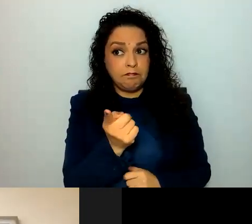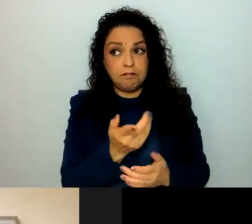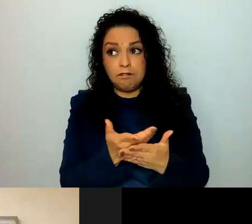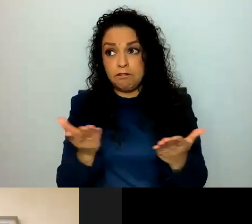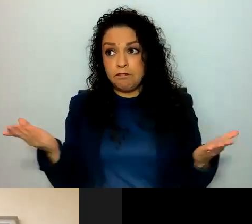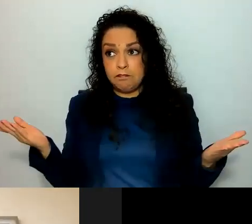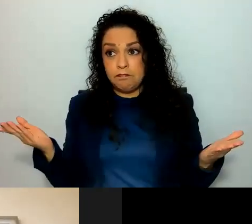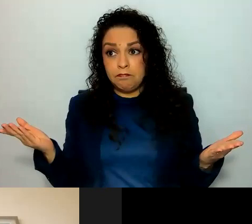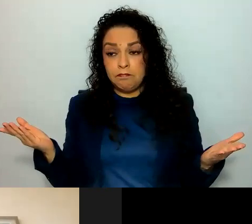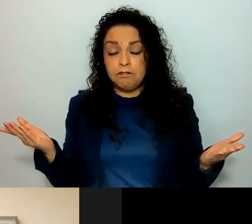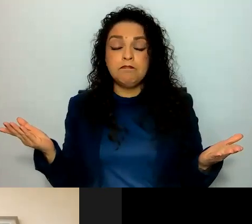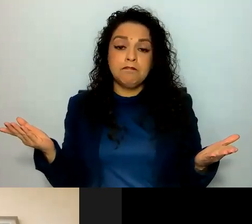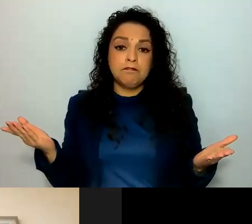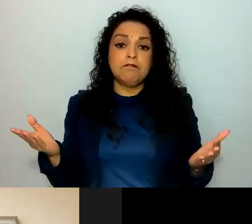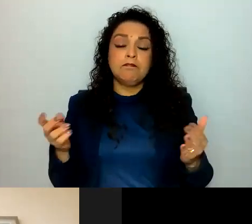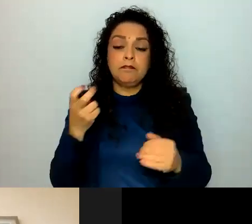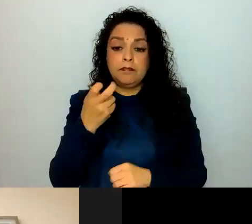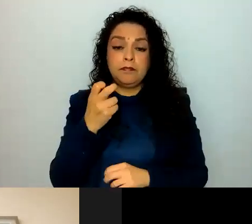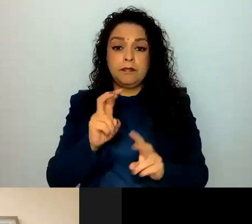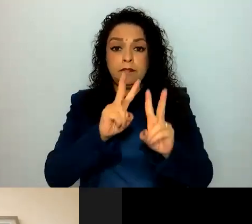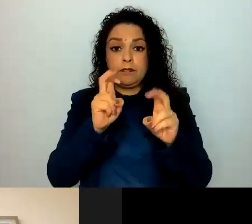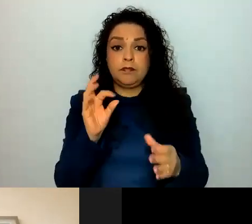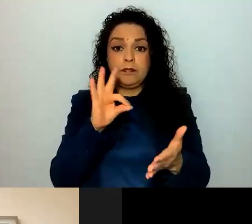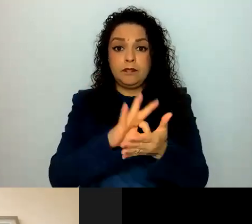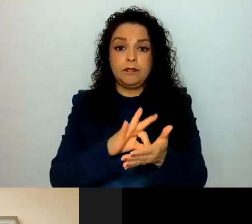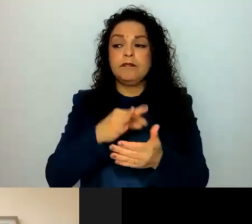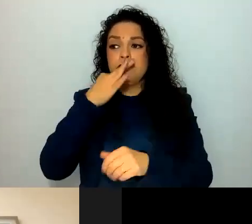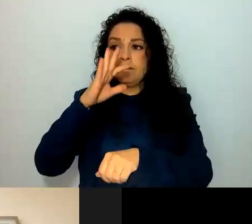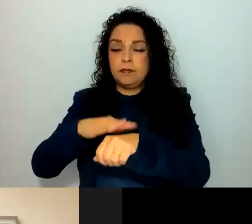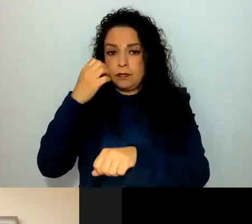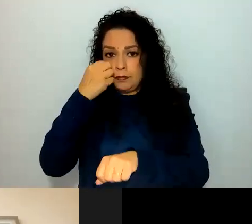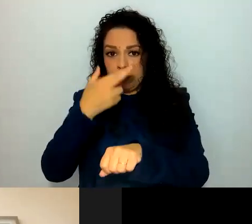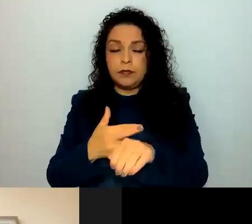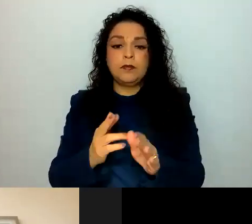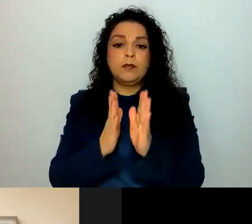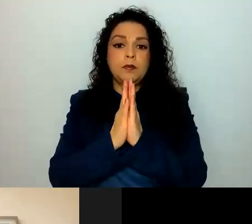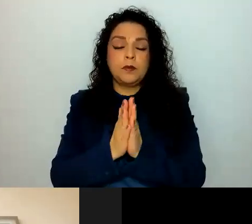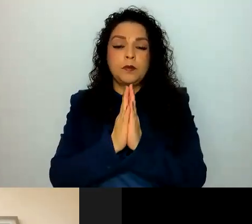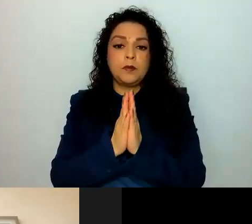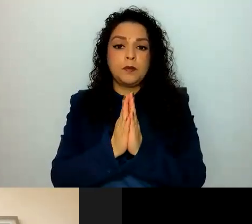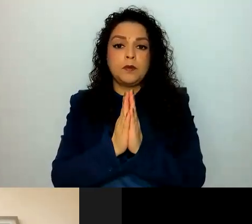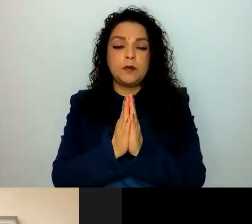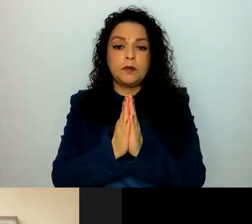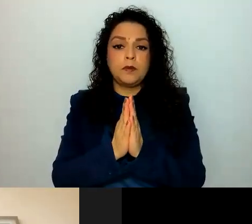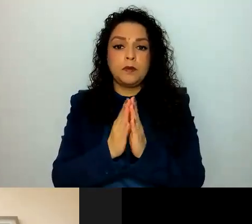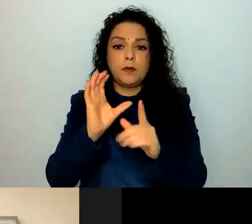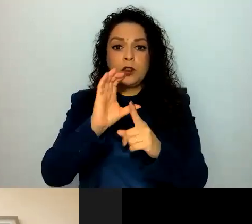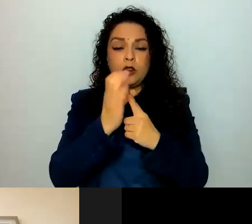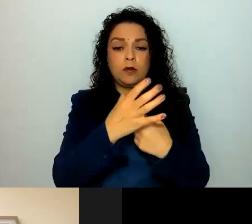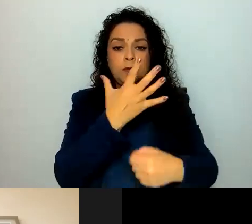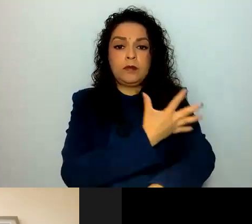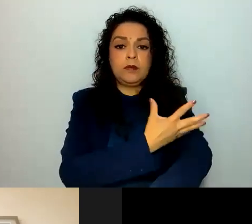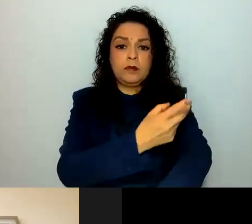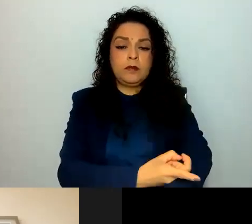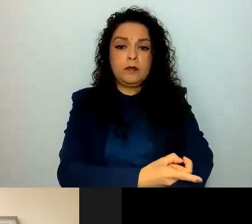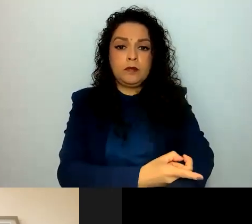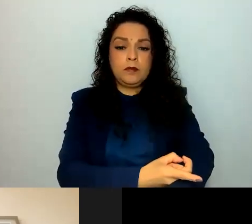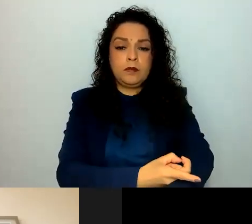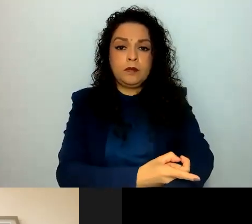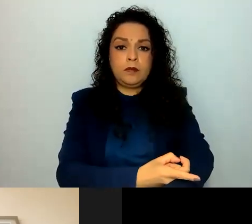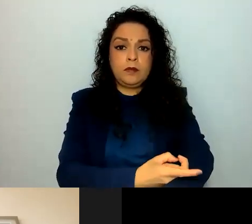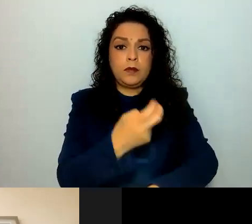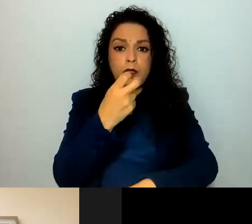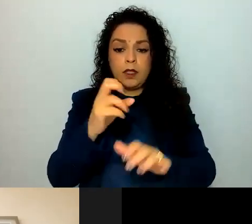Dada la relevancia de este punto del orden del día, se instruye al secretario y someta a consideración del Comité de Transparencia el